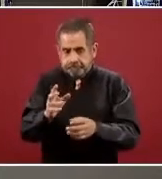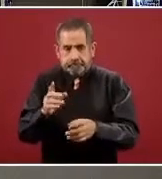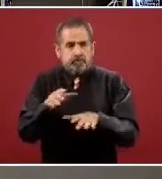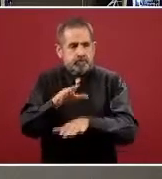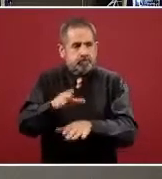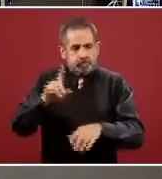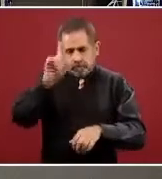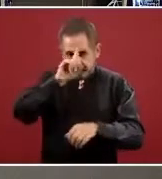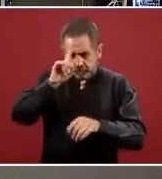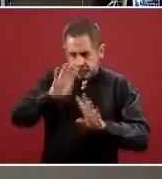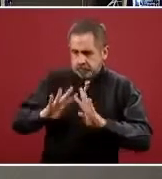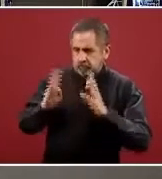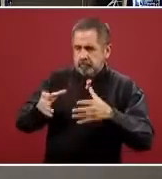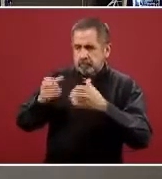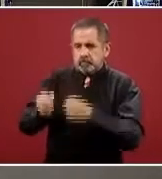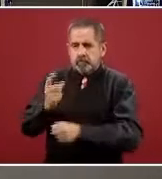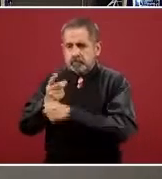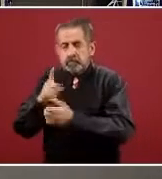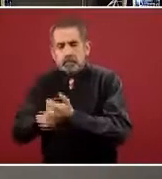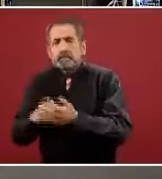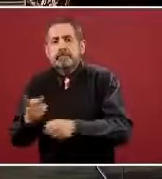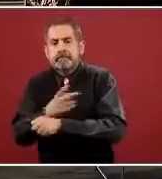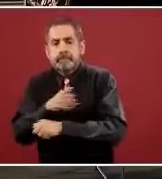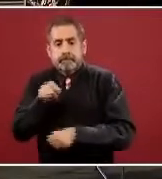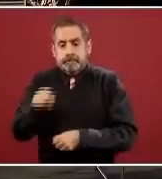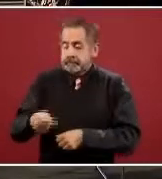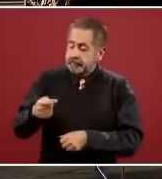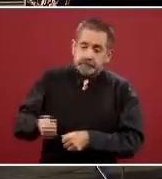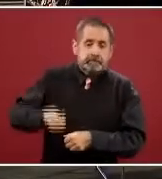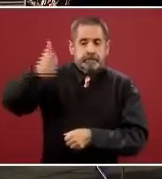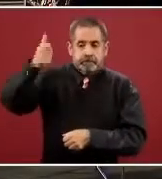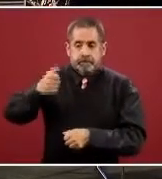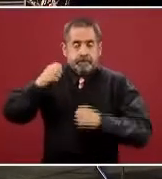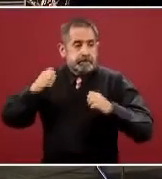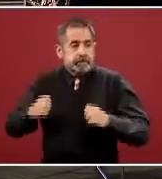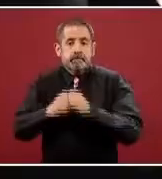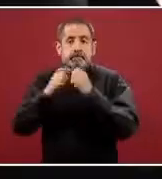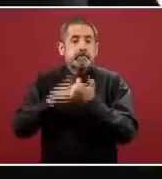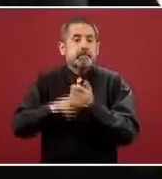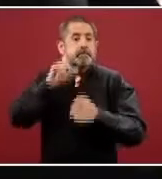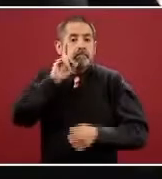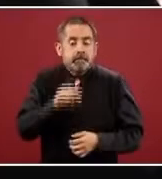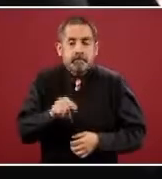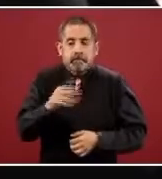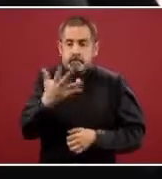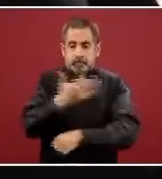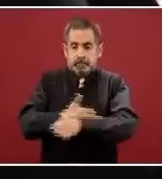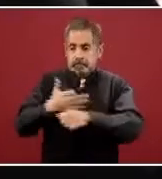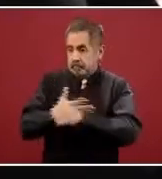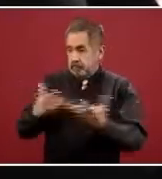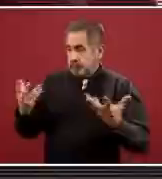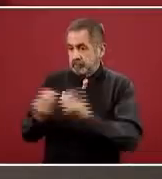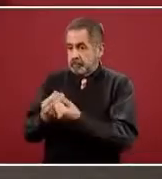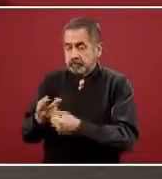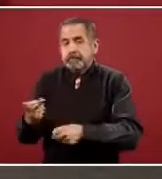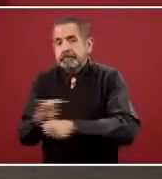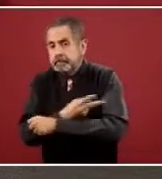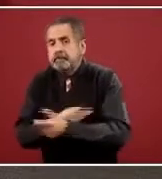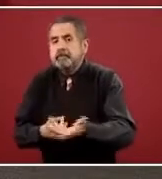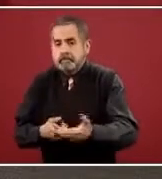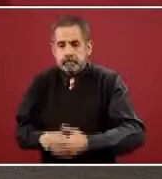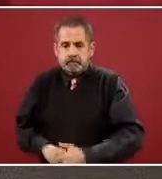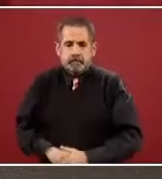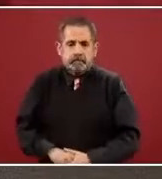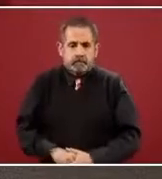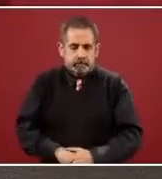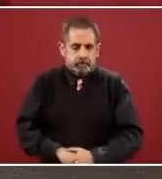Salubridad, que se reuniría por primera vez de manera extraordinaria mañana a las 5 de la tarde. Gracias.